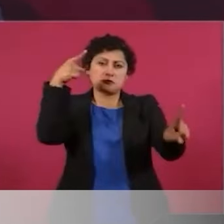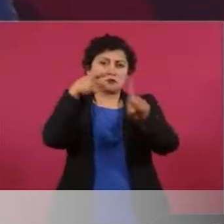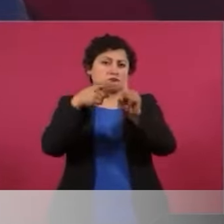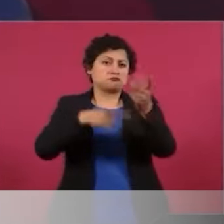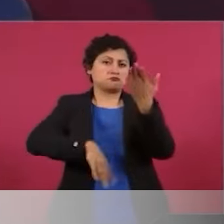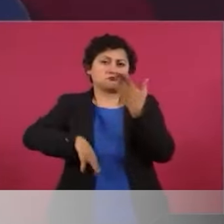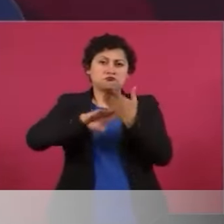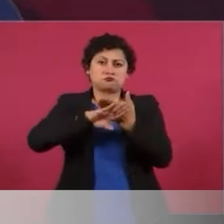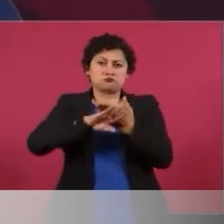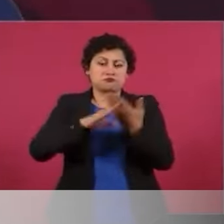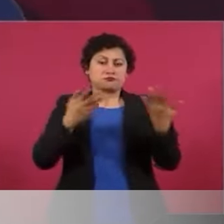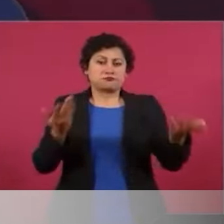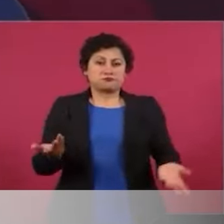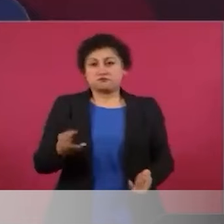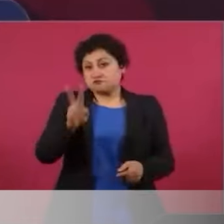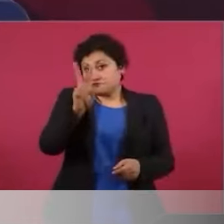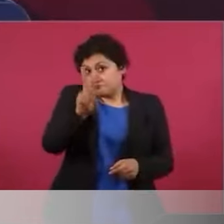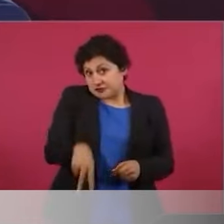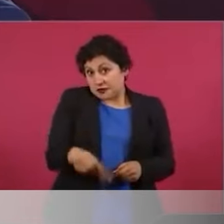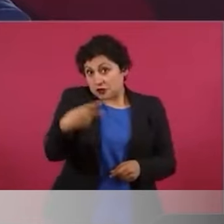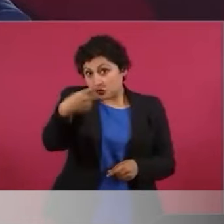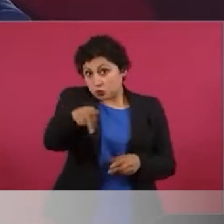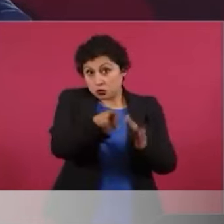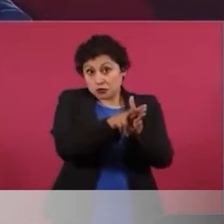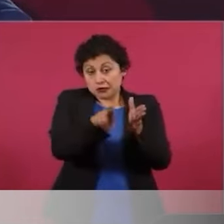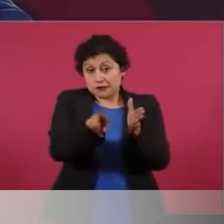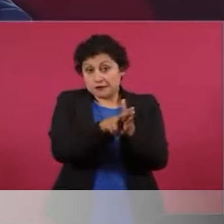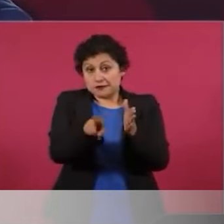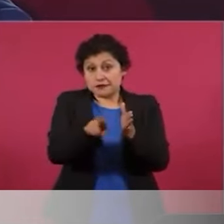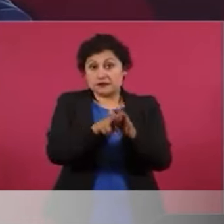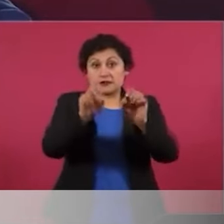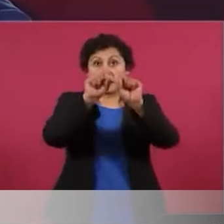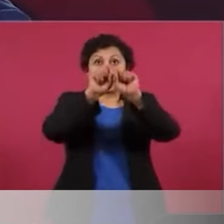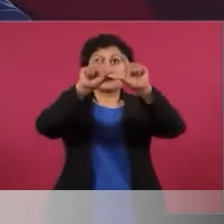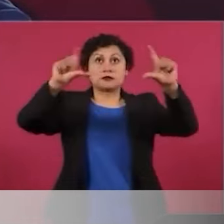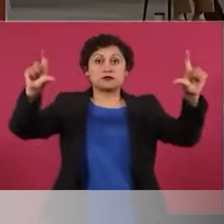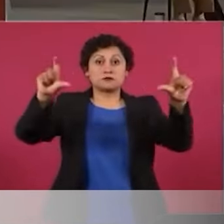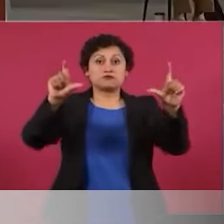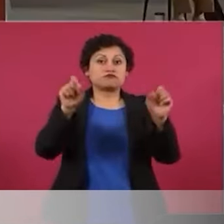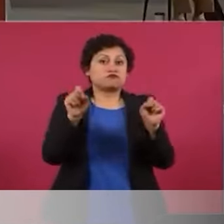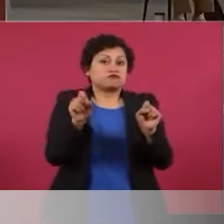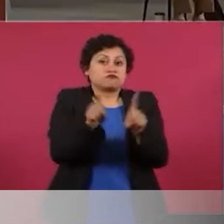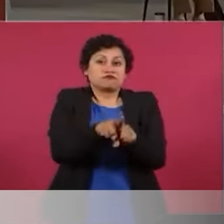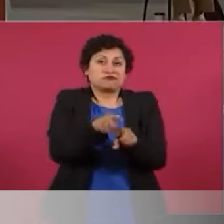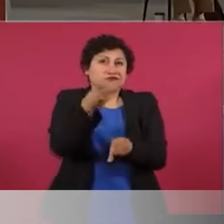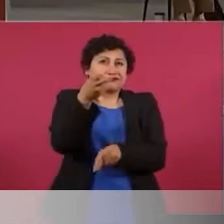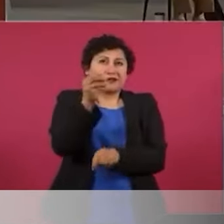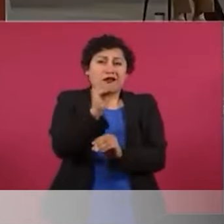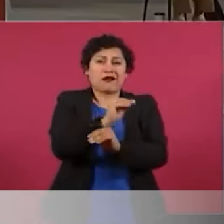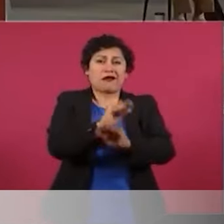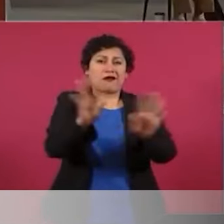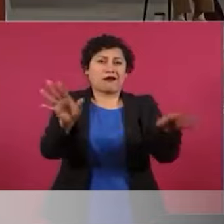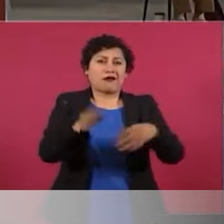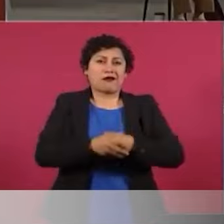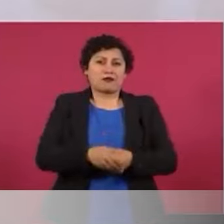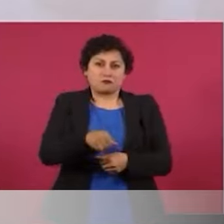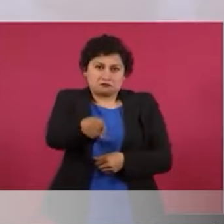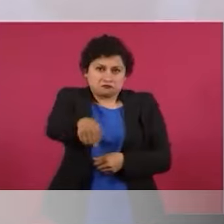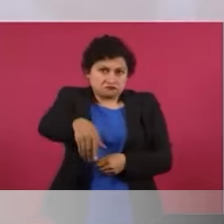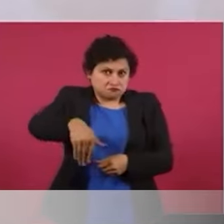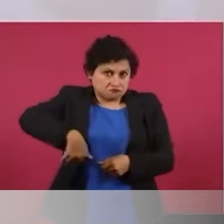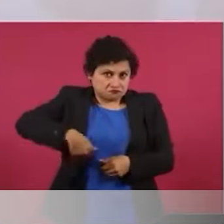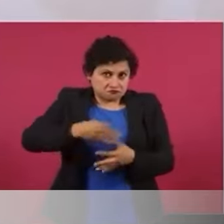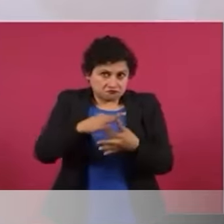con Ver la portada de proceso sobre lo que estás